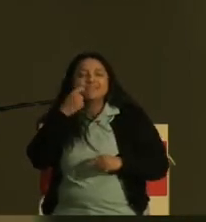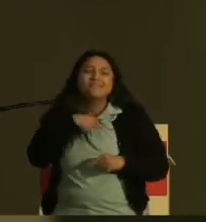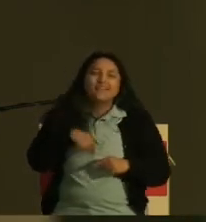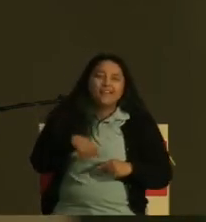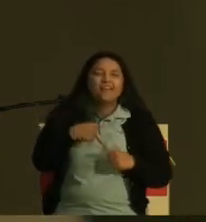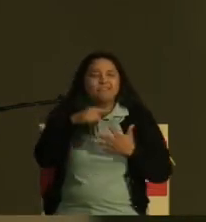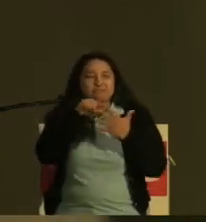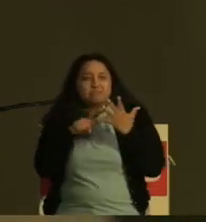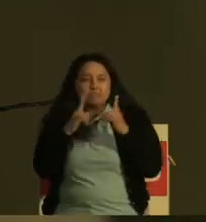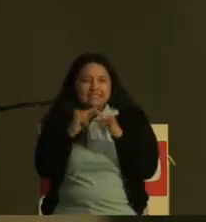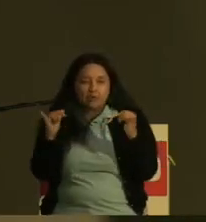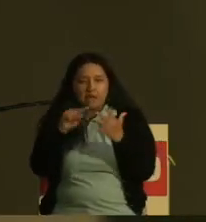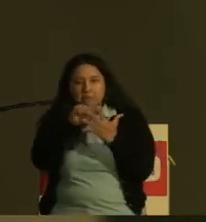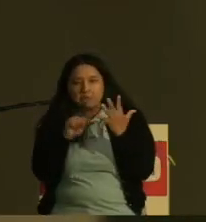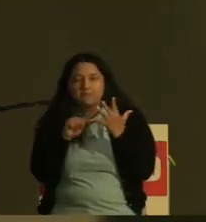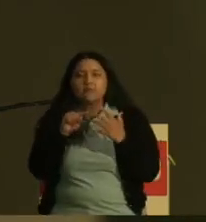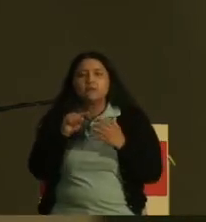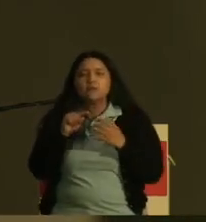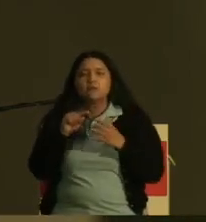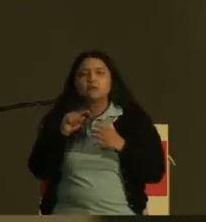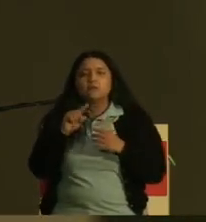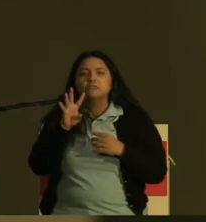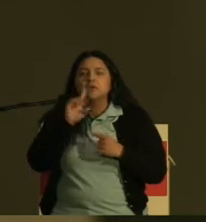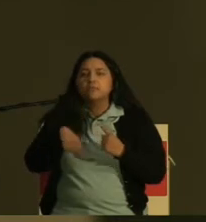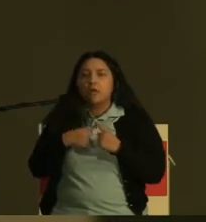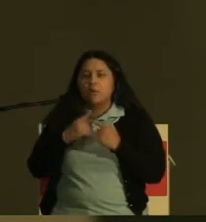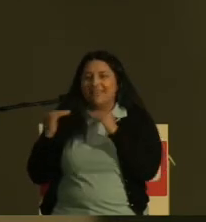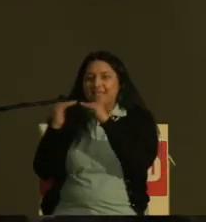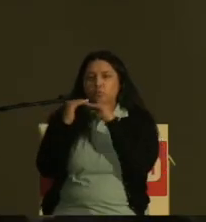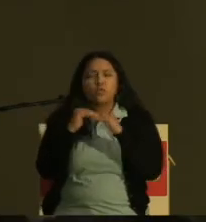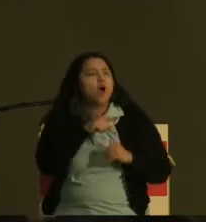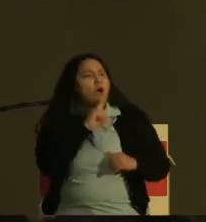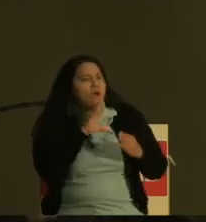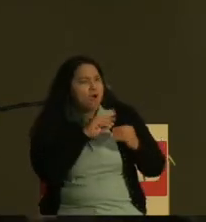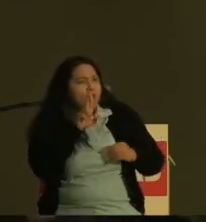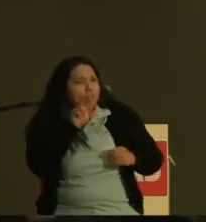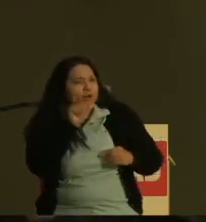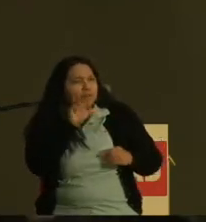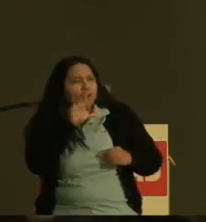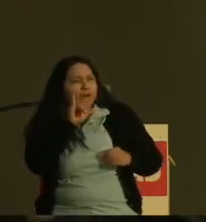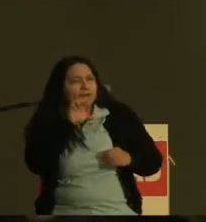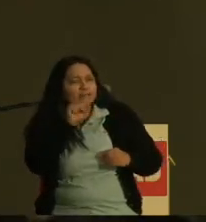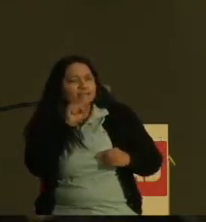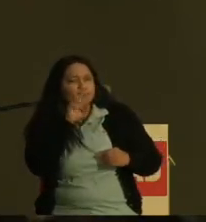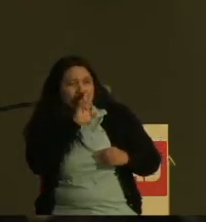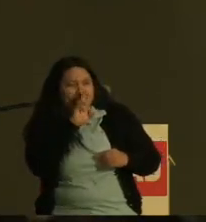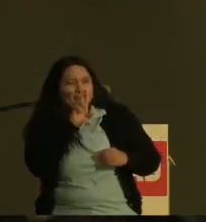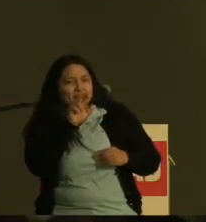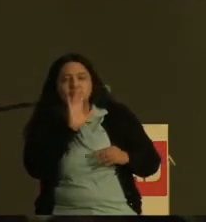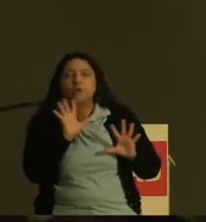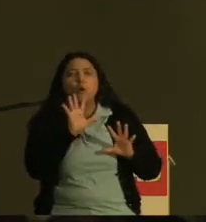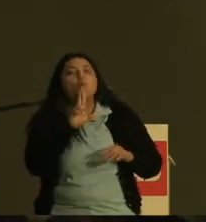todos éramos iguales. Ratas es rats. No, ratas. Races. Races, yeah, no. Sí.